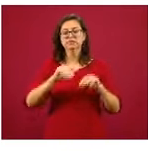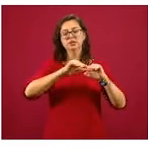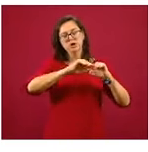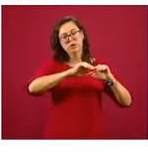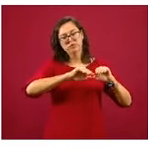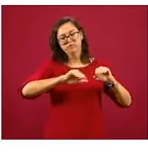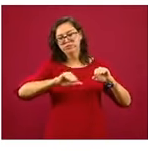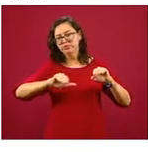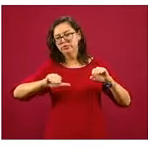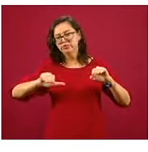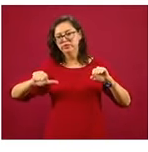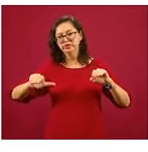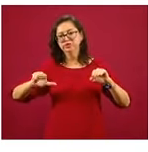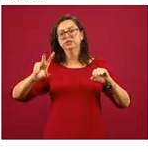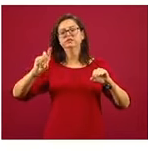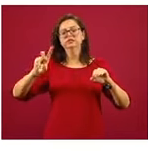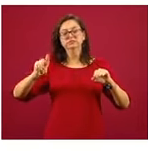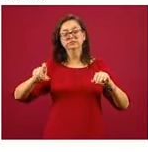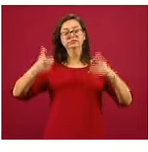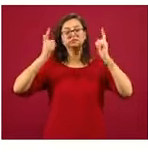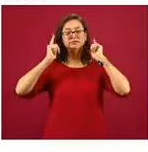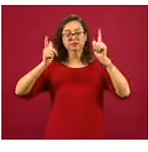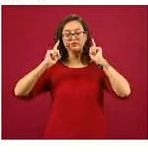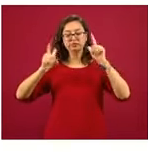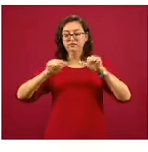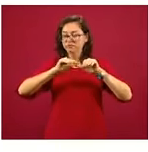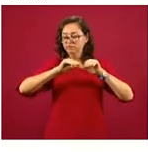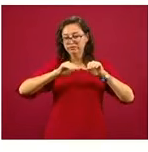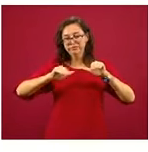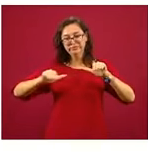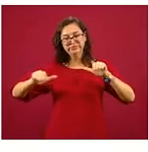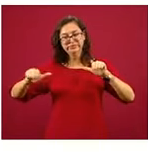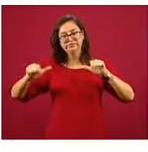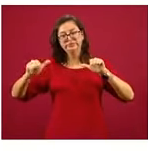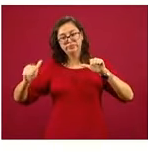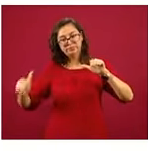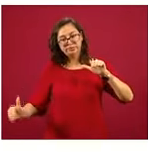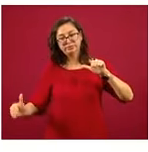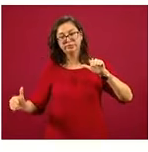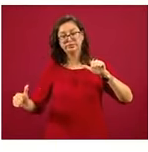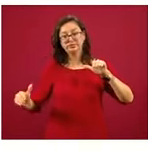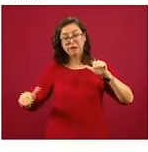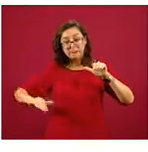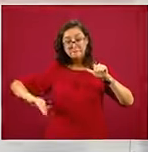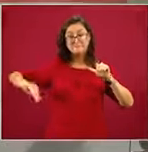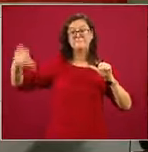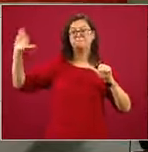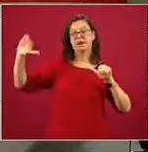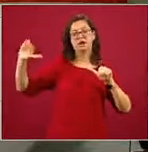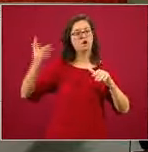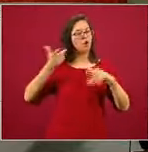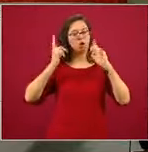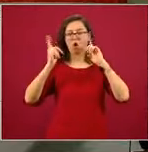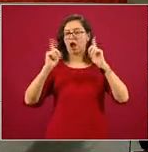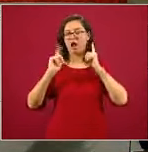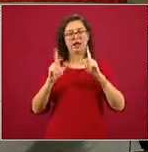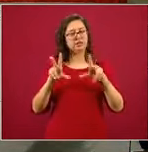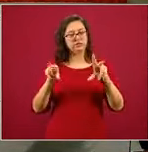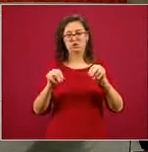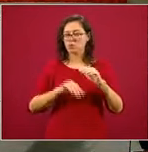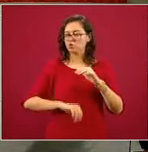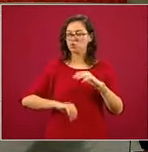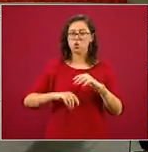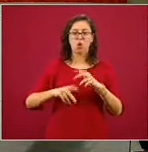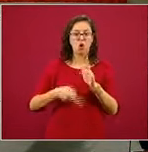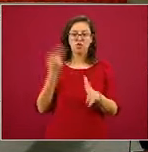la semana 30. Esperemos que esa meseta realmente continúe a un descenso y no presente un rebrote para este